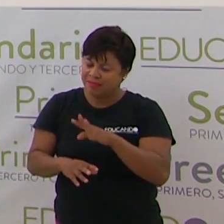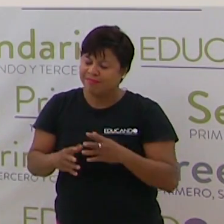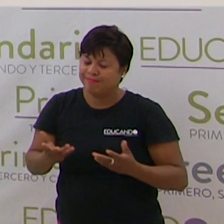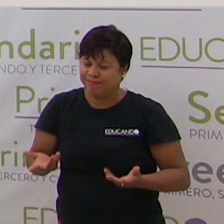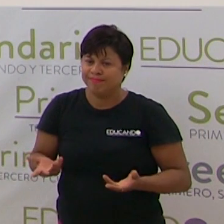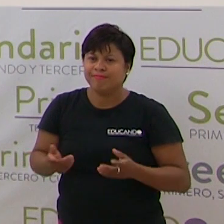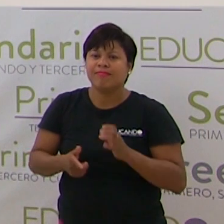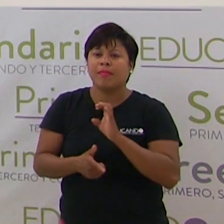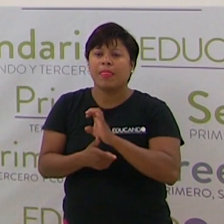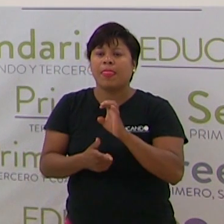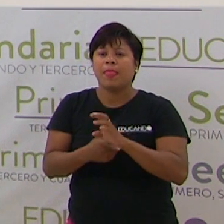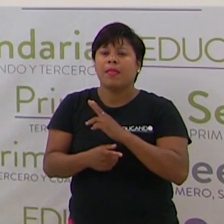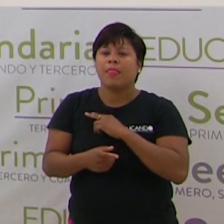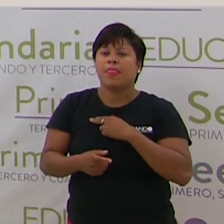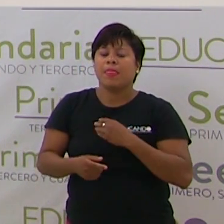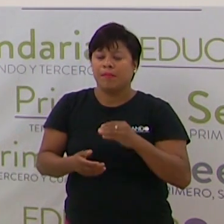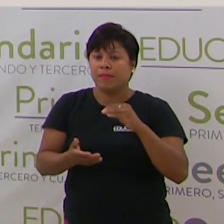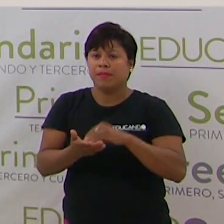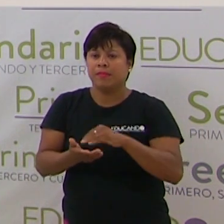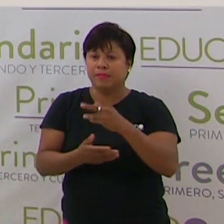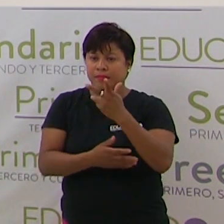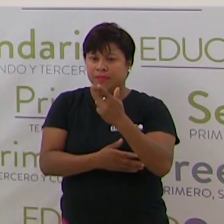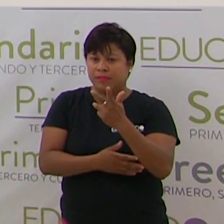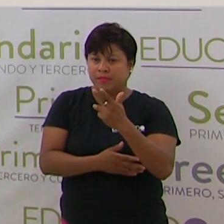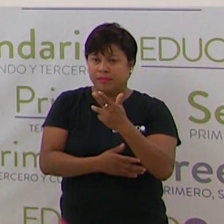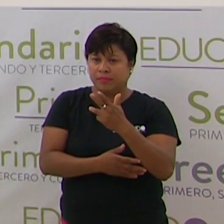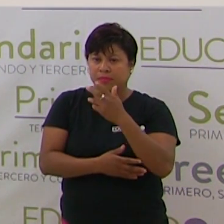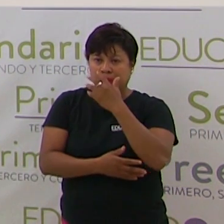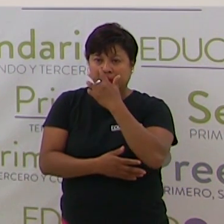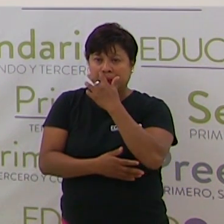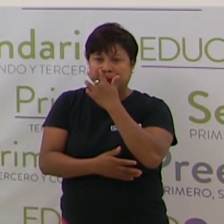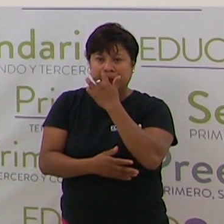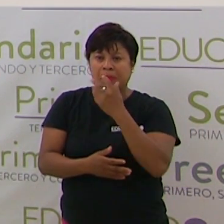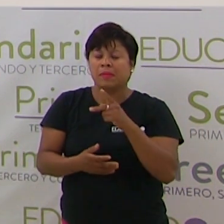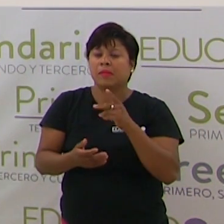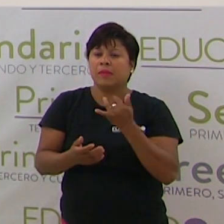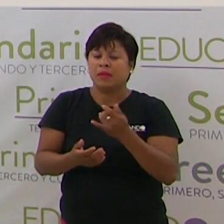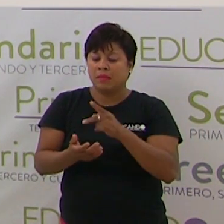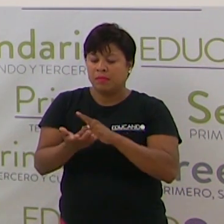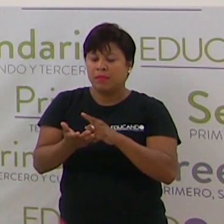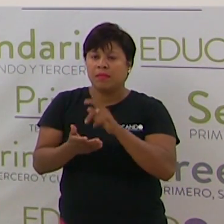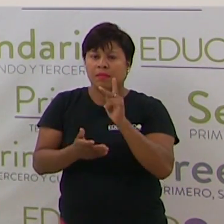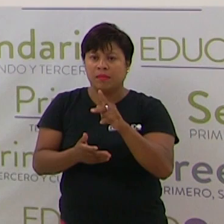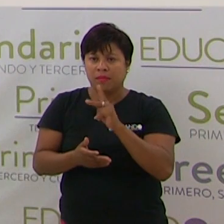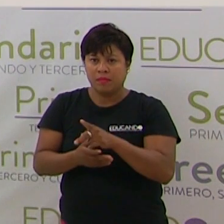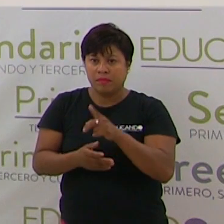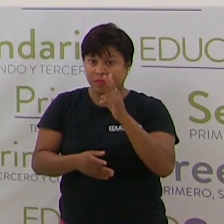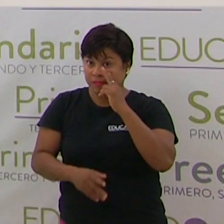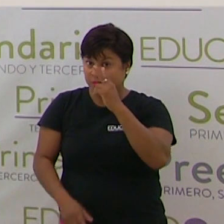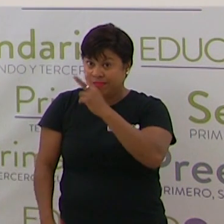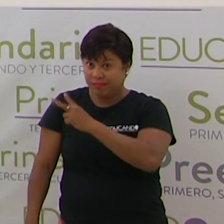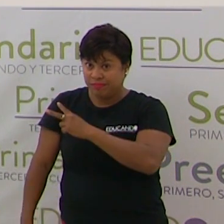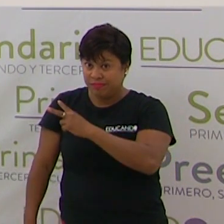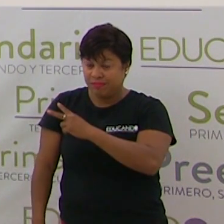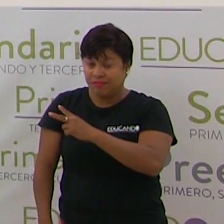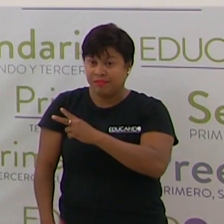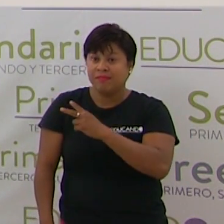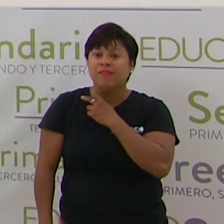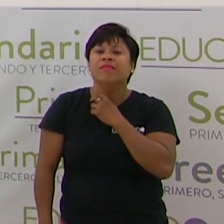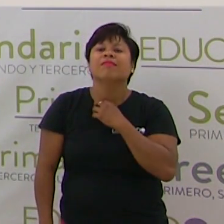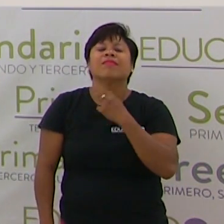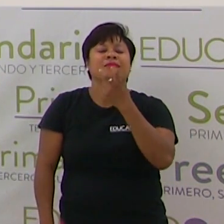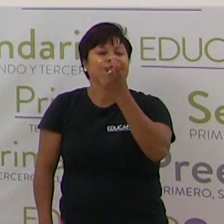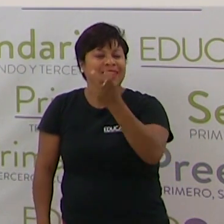balanzas. Entonces vamos a poner la tijera y vamos a poner el plumón. Y observa, le